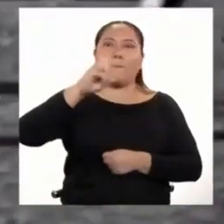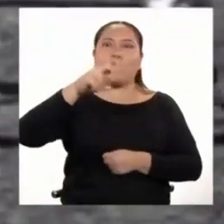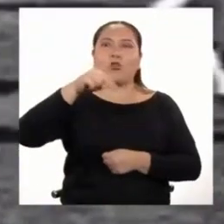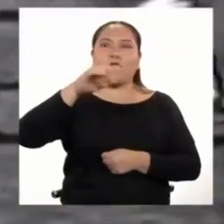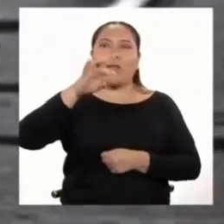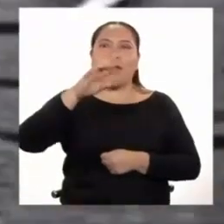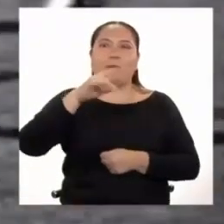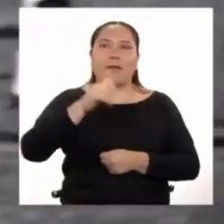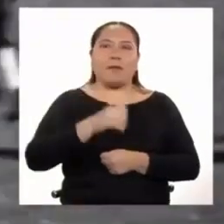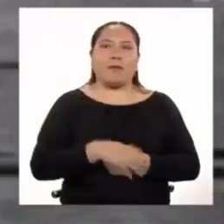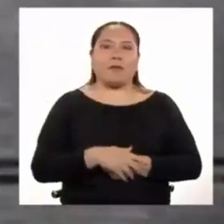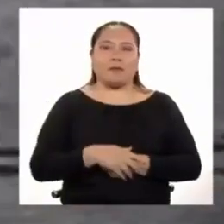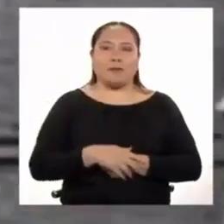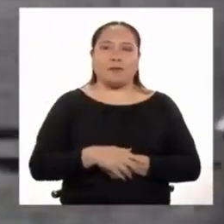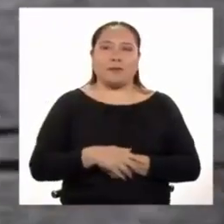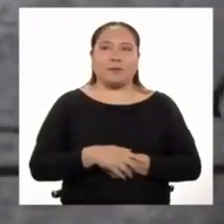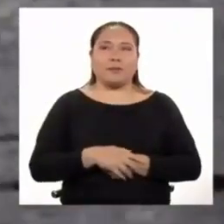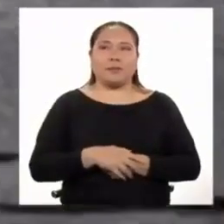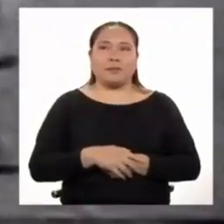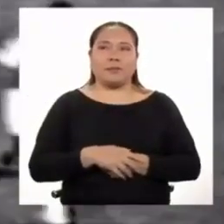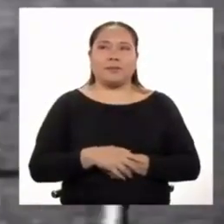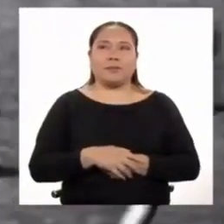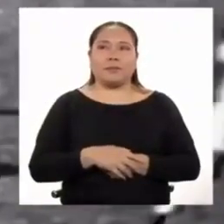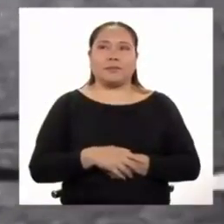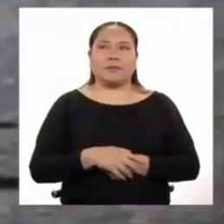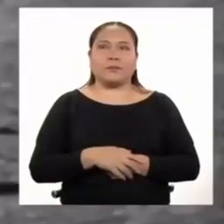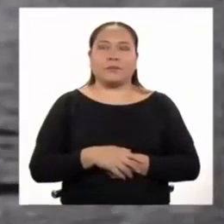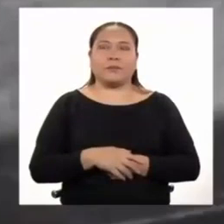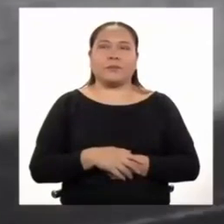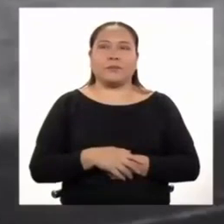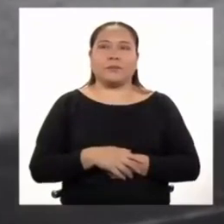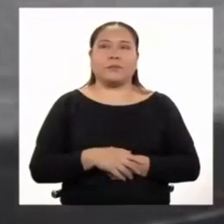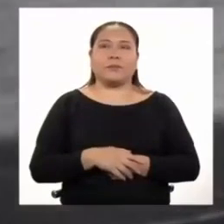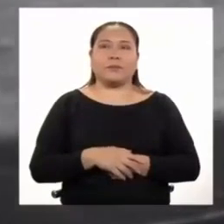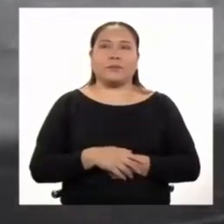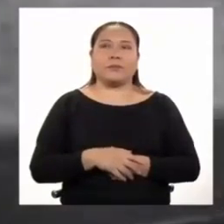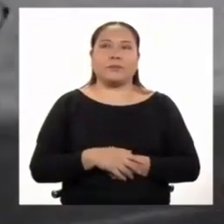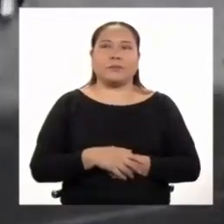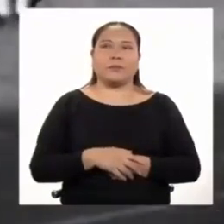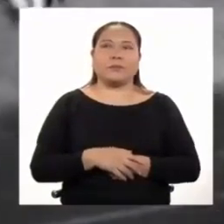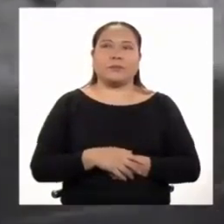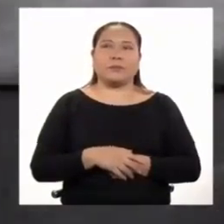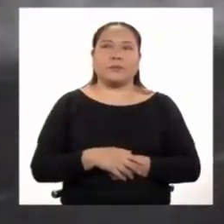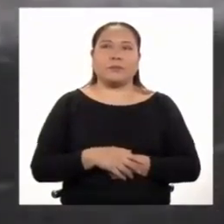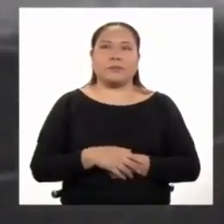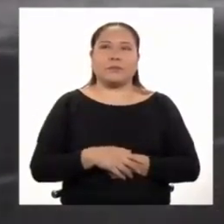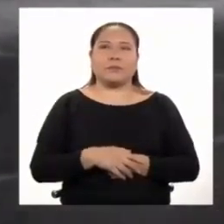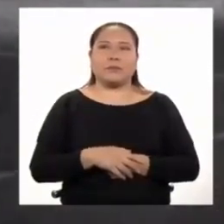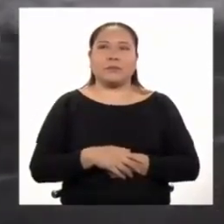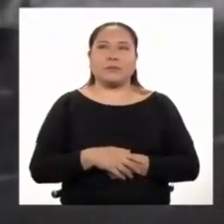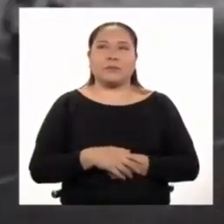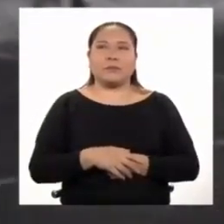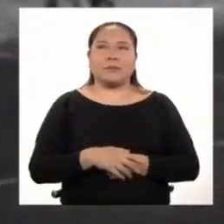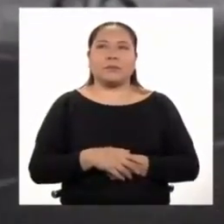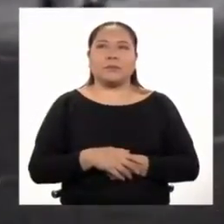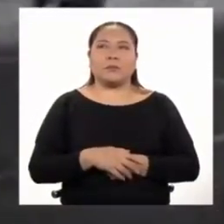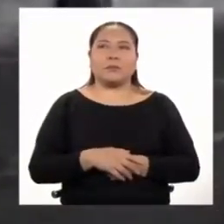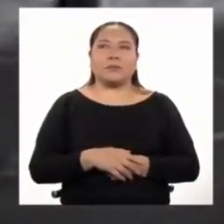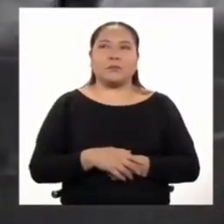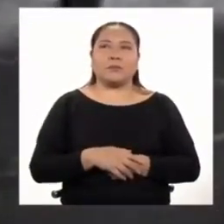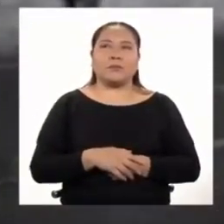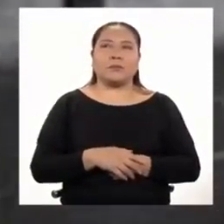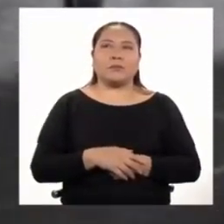pelota, la perdió al pifiar y Chale se vio obligado a tocarla con la mano.